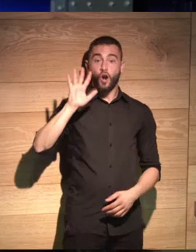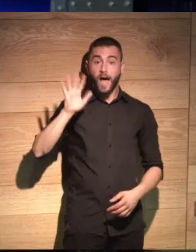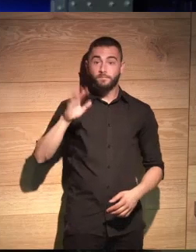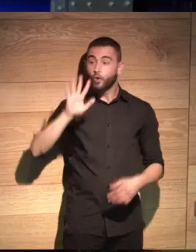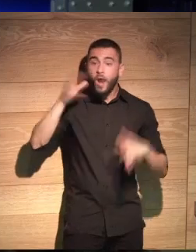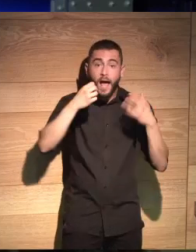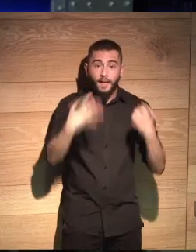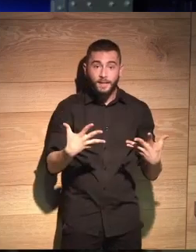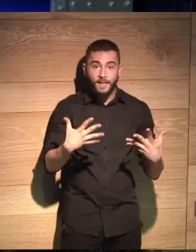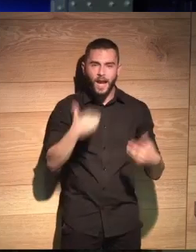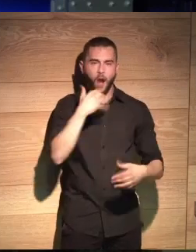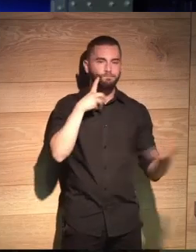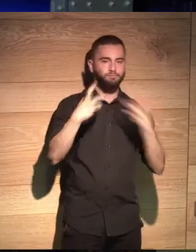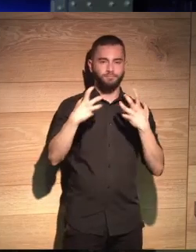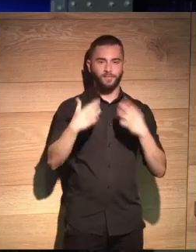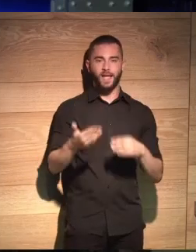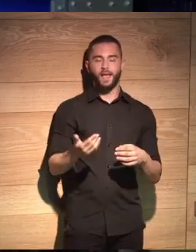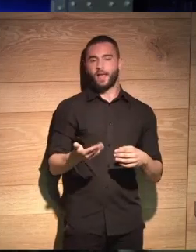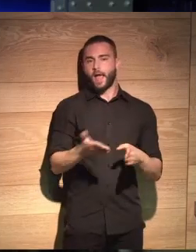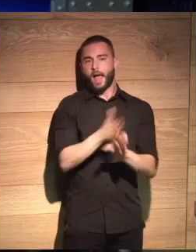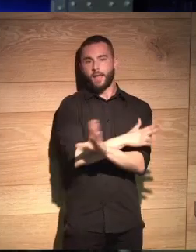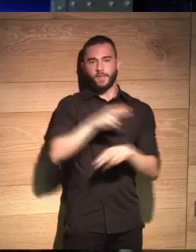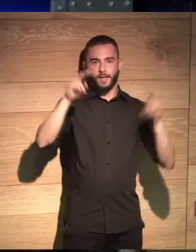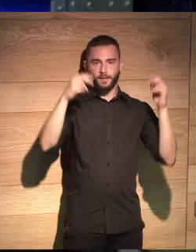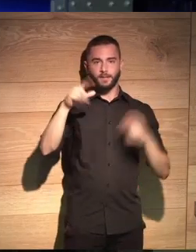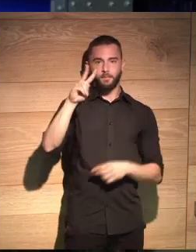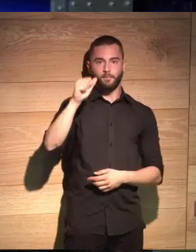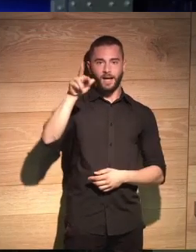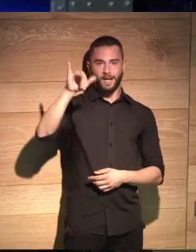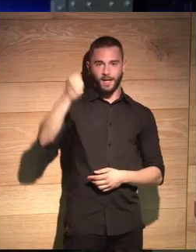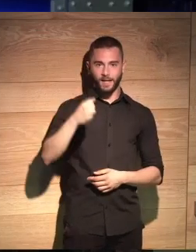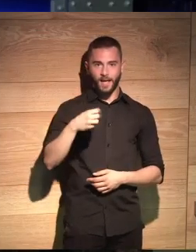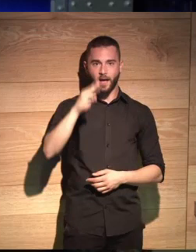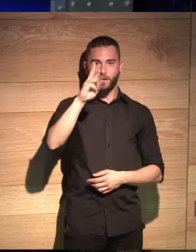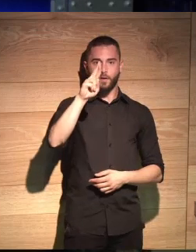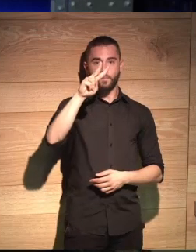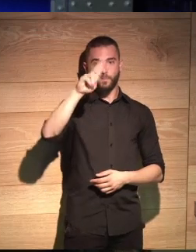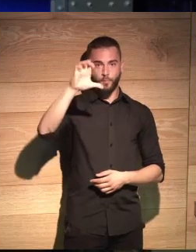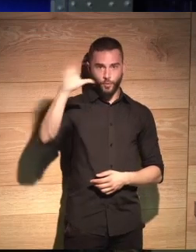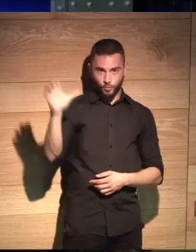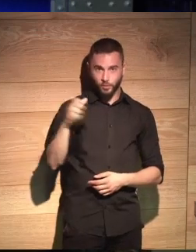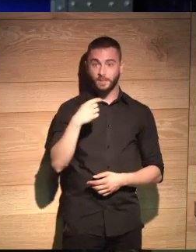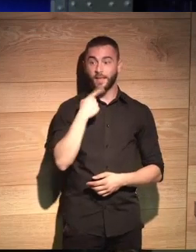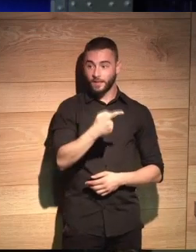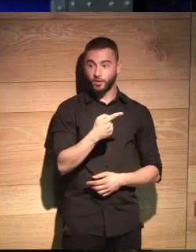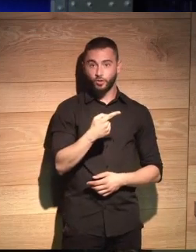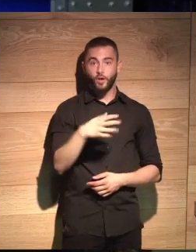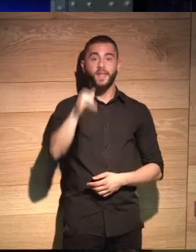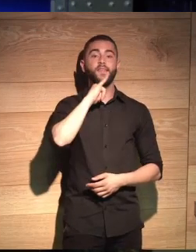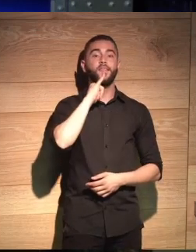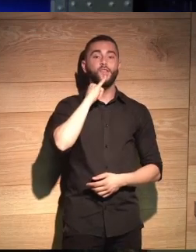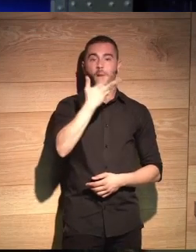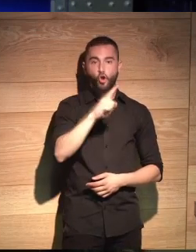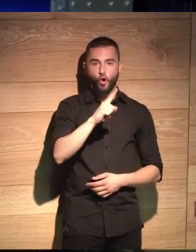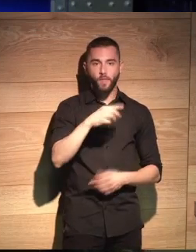Una cosa que me ha llamado la atención cuando estaba hablando antes Valeria y ha citado directamente a Proust y ha dicho que siempre se escribe en un idioma